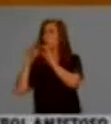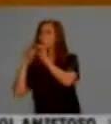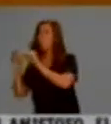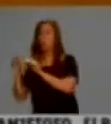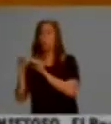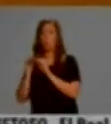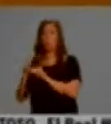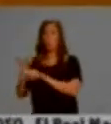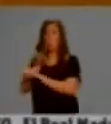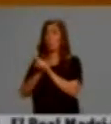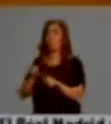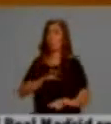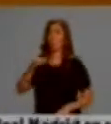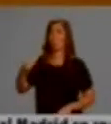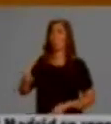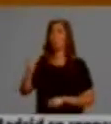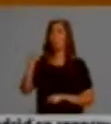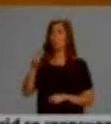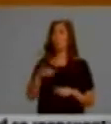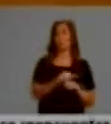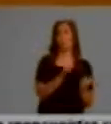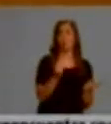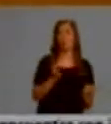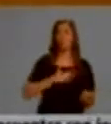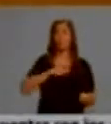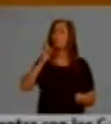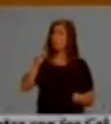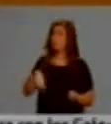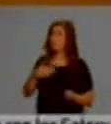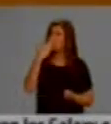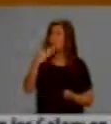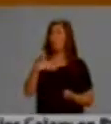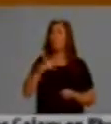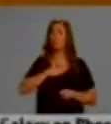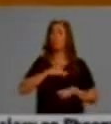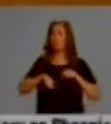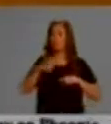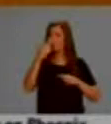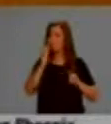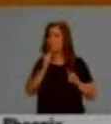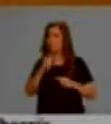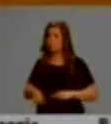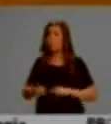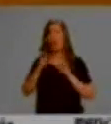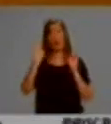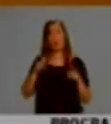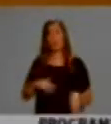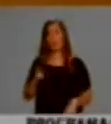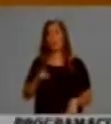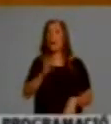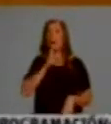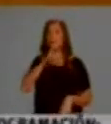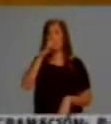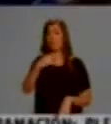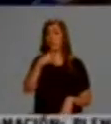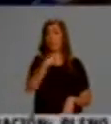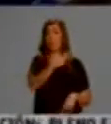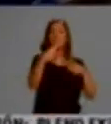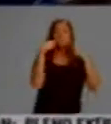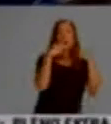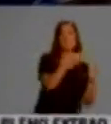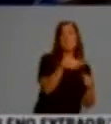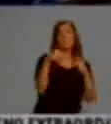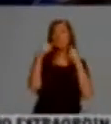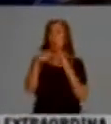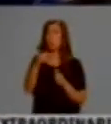suyo, señor presidente, pero el de todos, también el mío, también el mío. Por eso antes dije que cuando veía sonrisas en esta Cámara